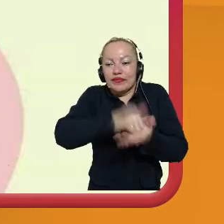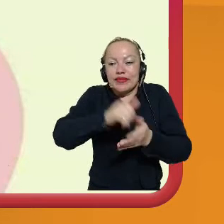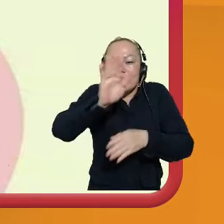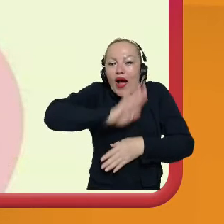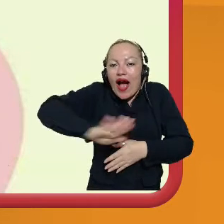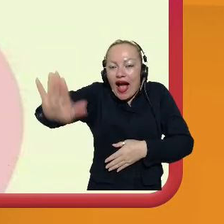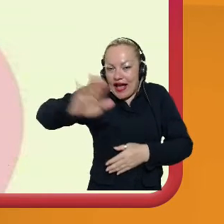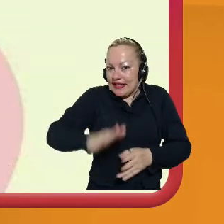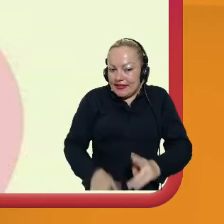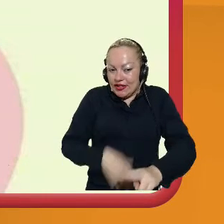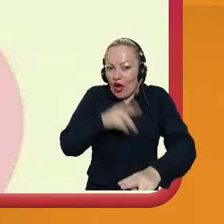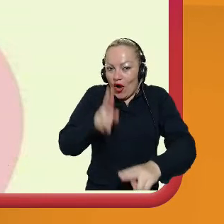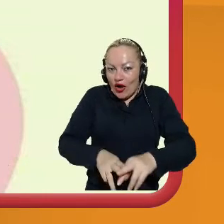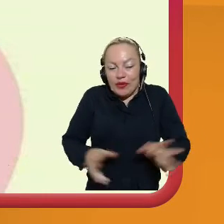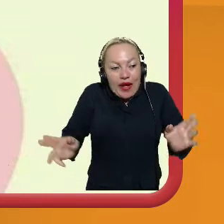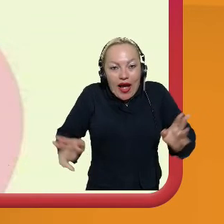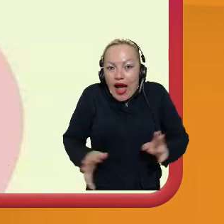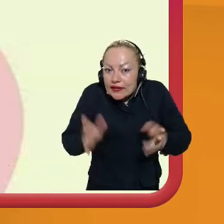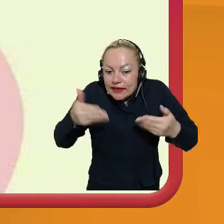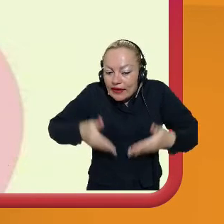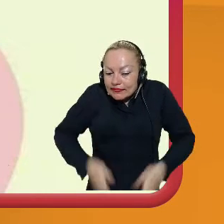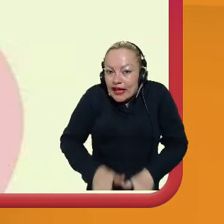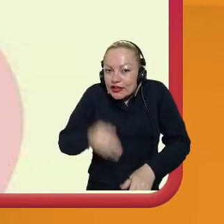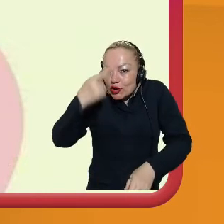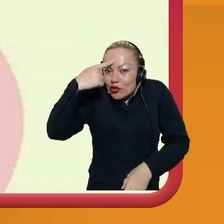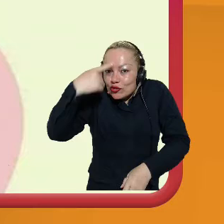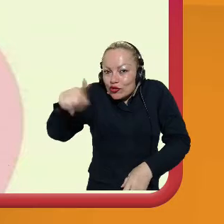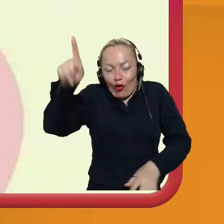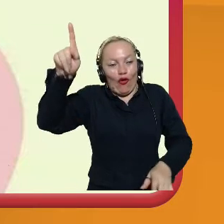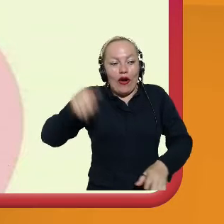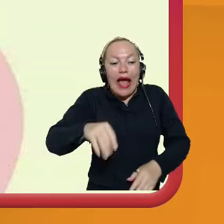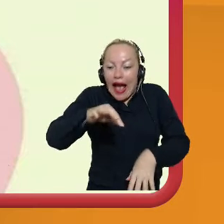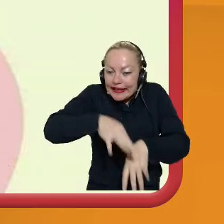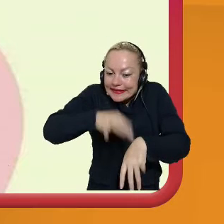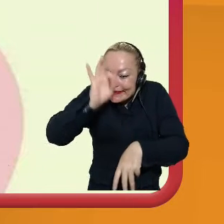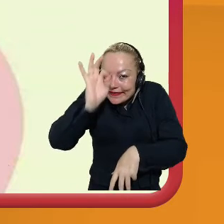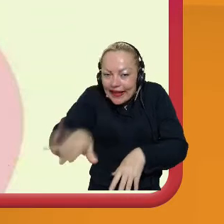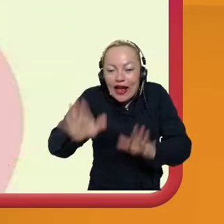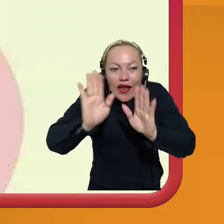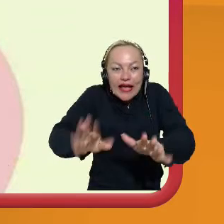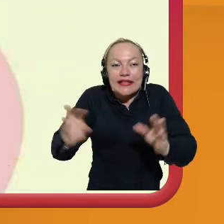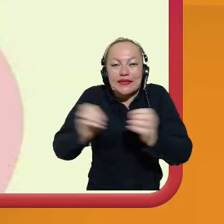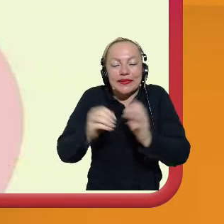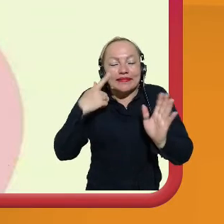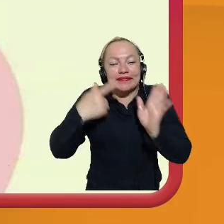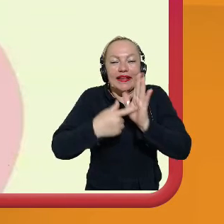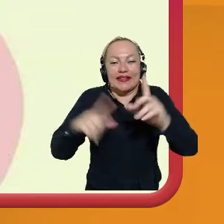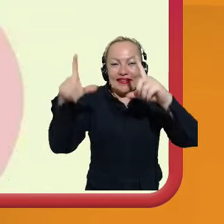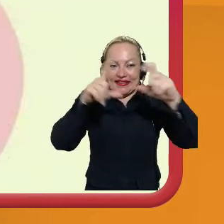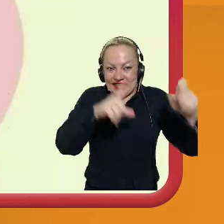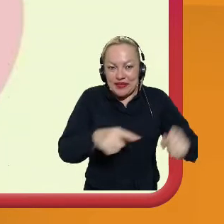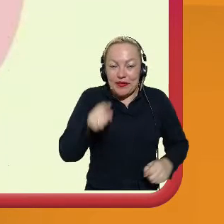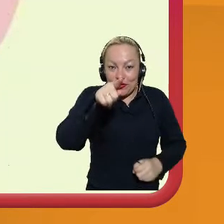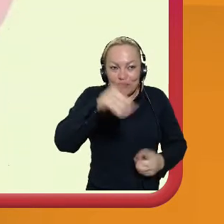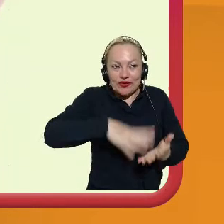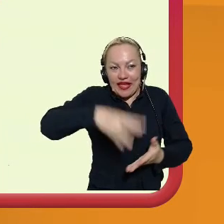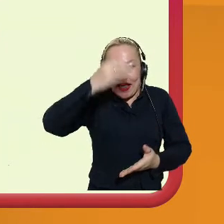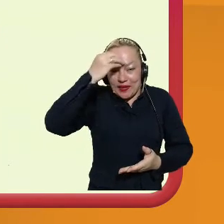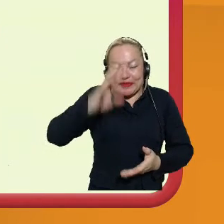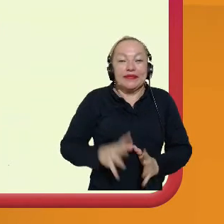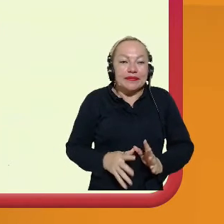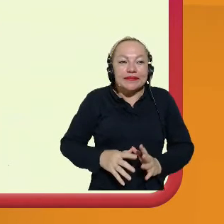eso. Así, o sea, así vienen al mundo, déjenlos así. Entonces, eso es lo que quería mostrar, las imágenes que quería mostrar. De